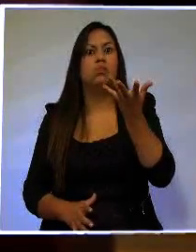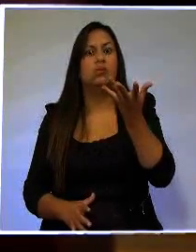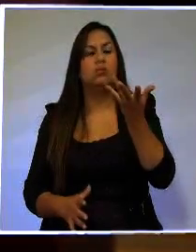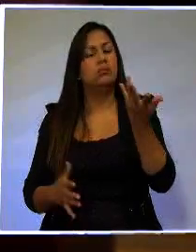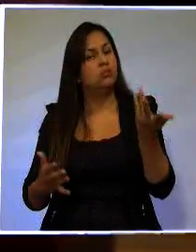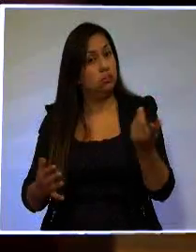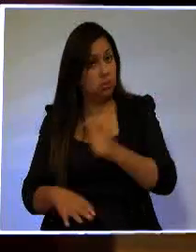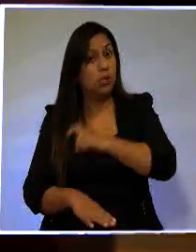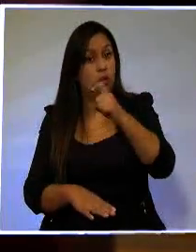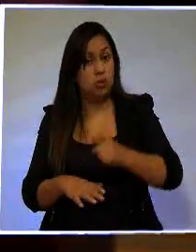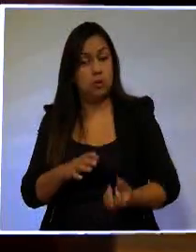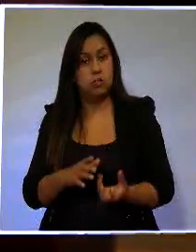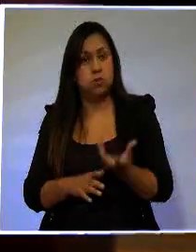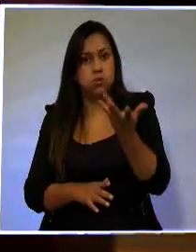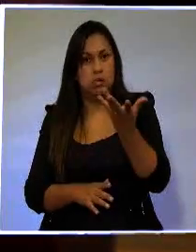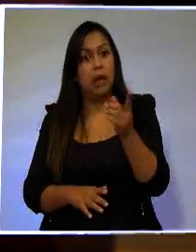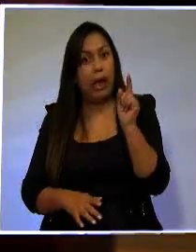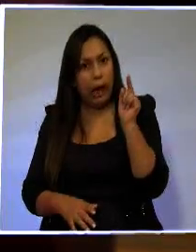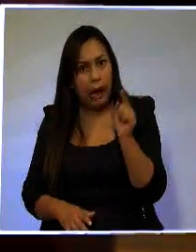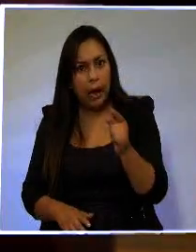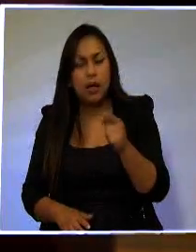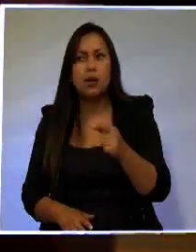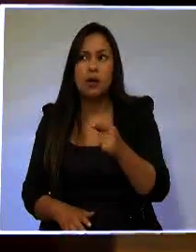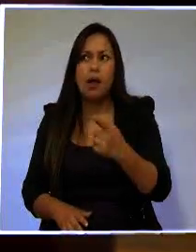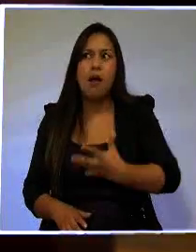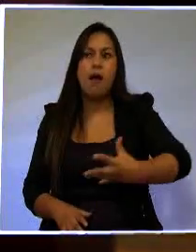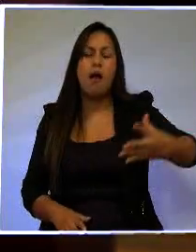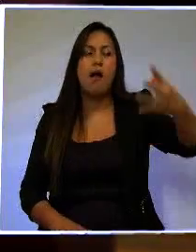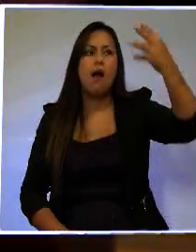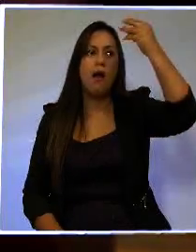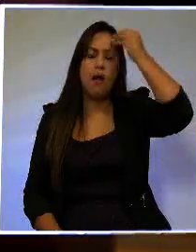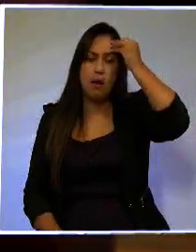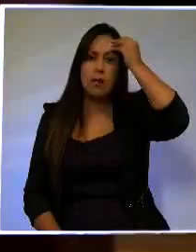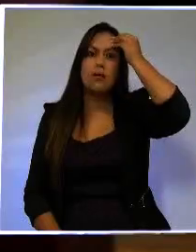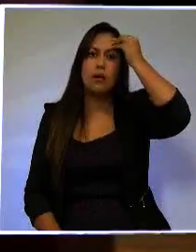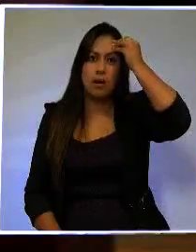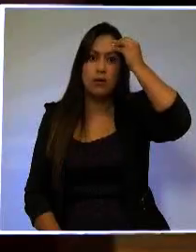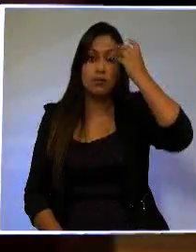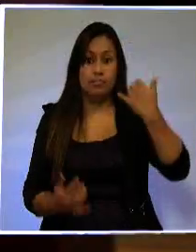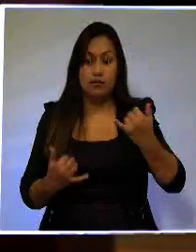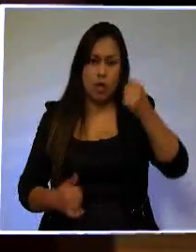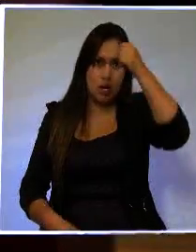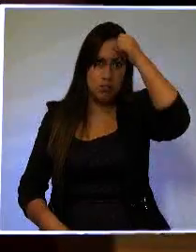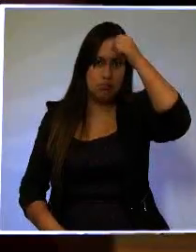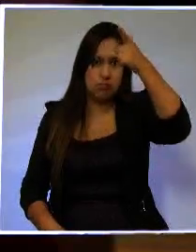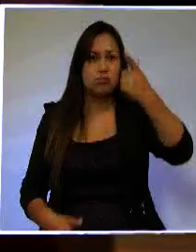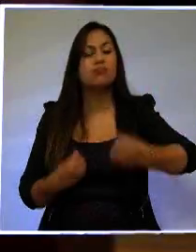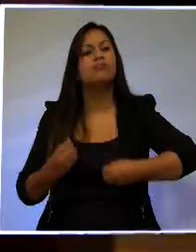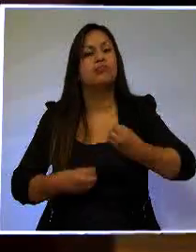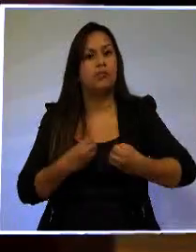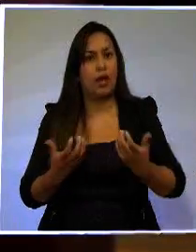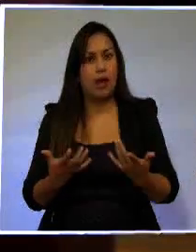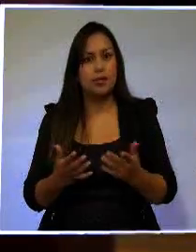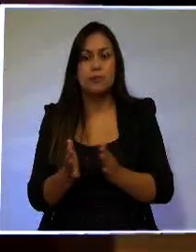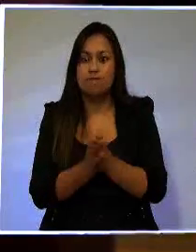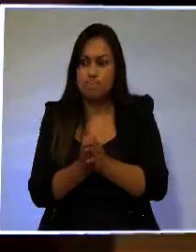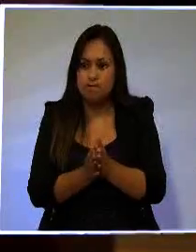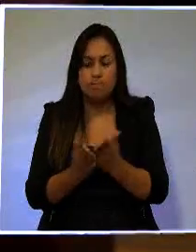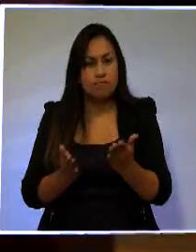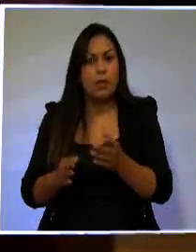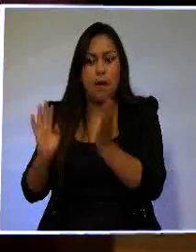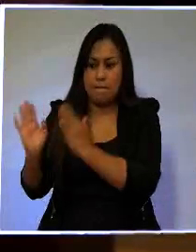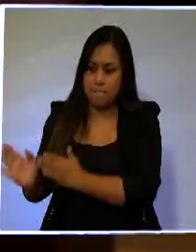tenemos que aprender y tenemos que utilizarlas para nuestro de una manera inteligente para nuestro provecho no Para estar mejor